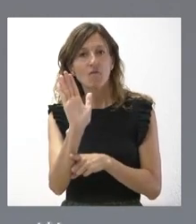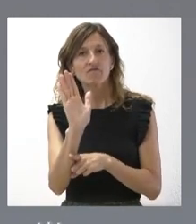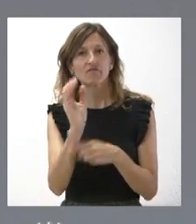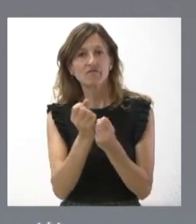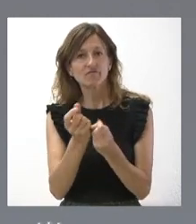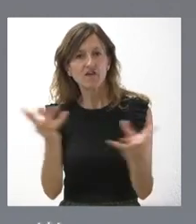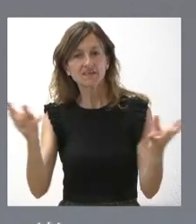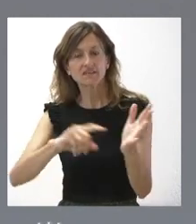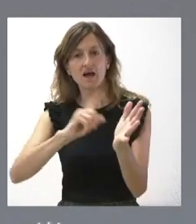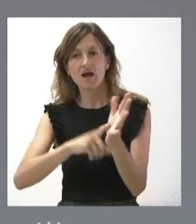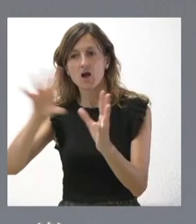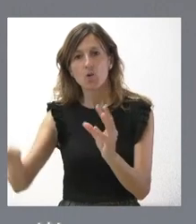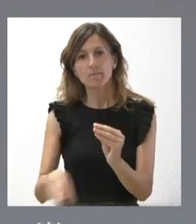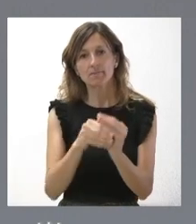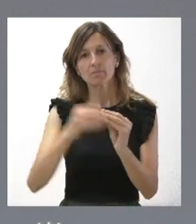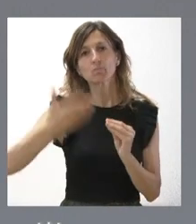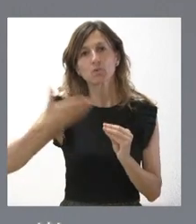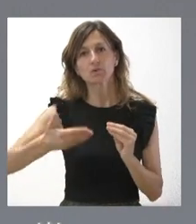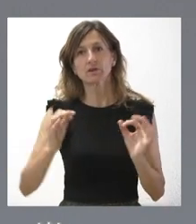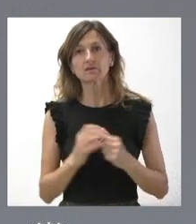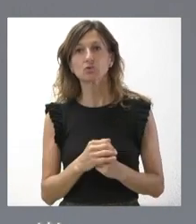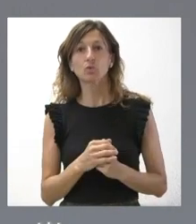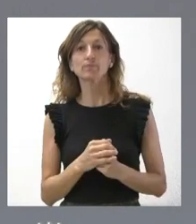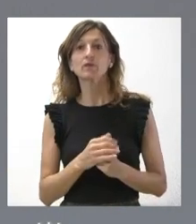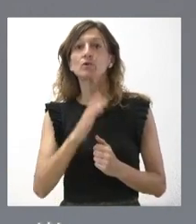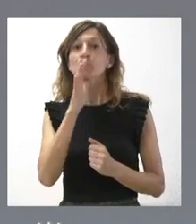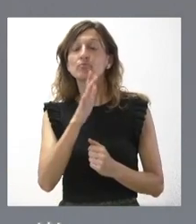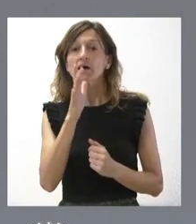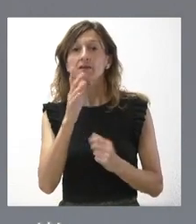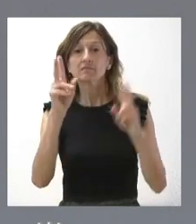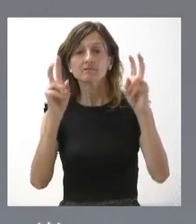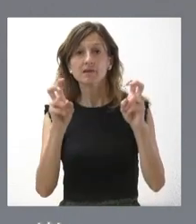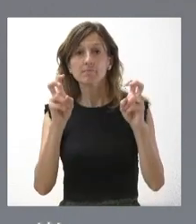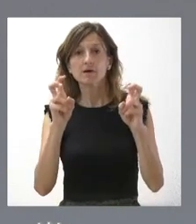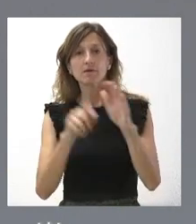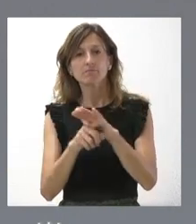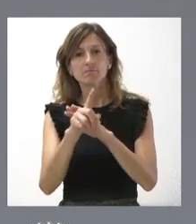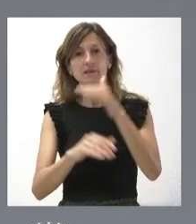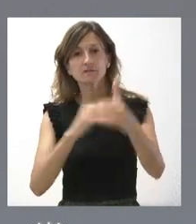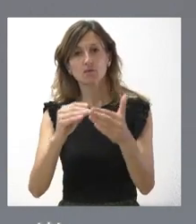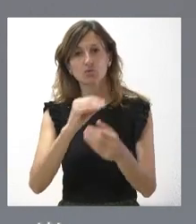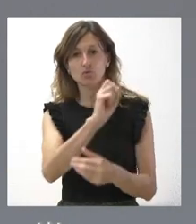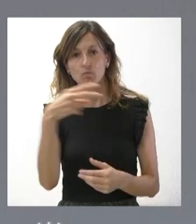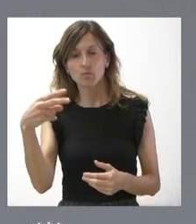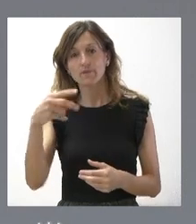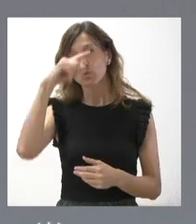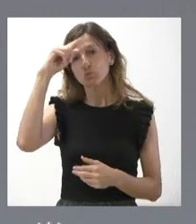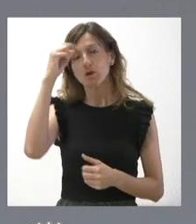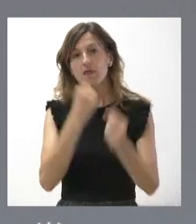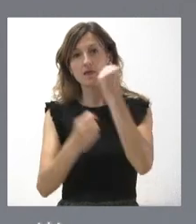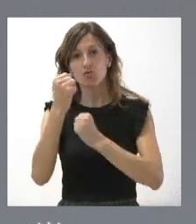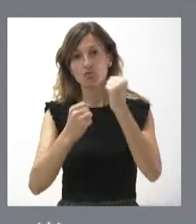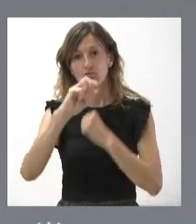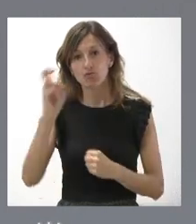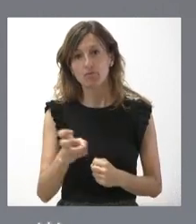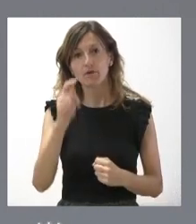la oferta complementaria. Esto es fundamental para que haya un desarrollo óptimo, cultural y económico